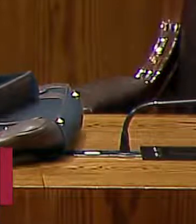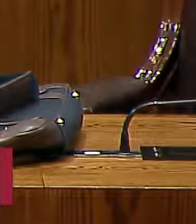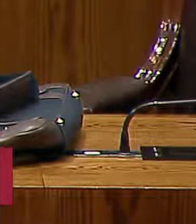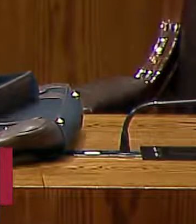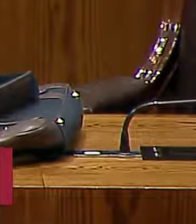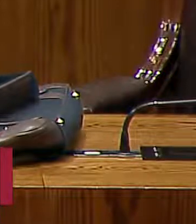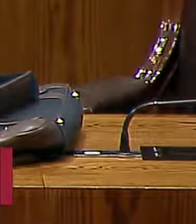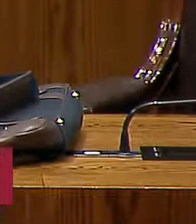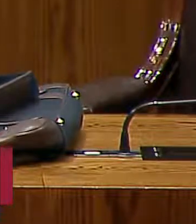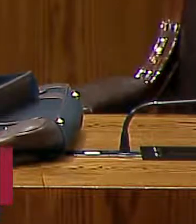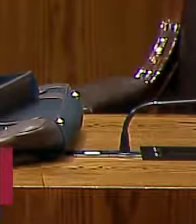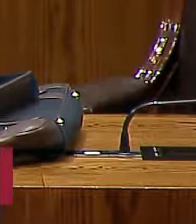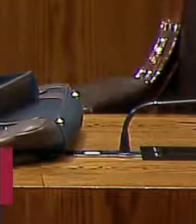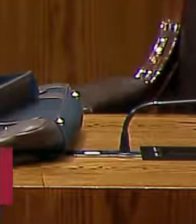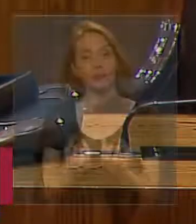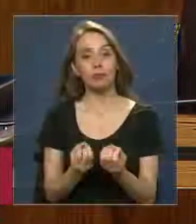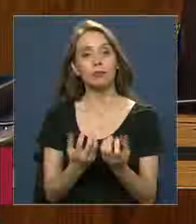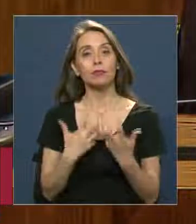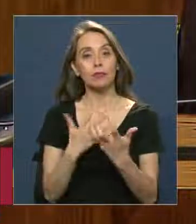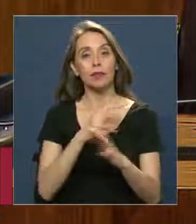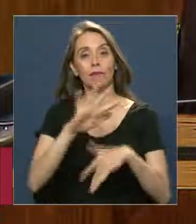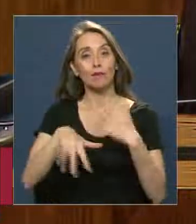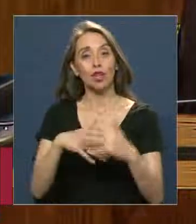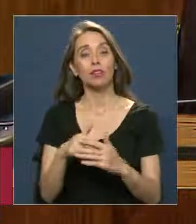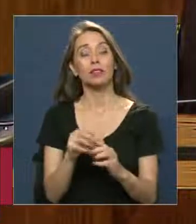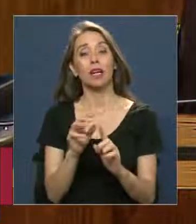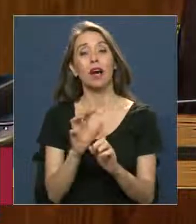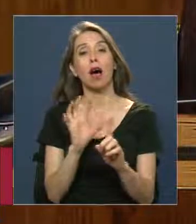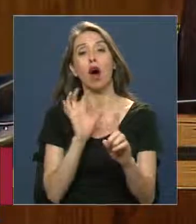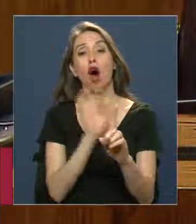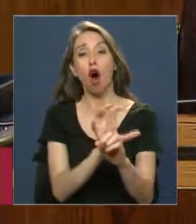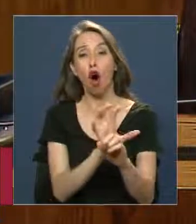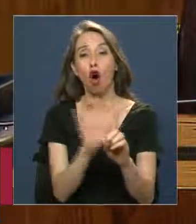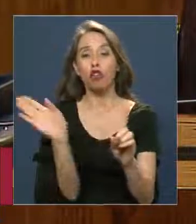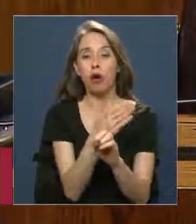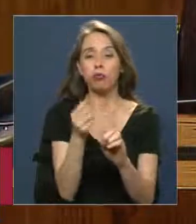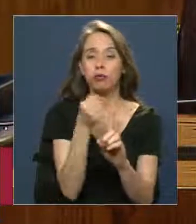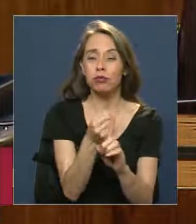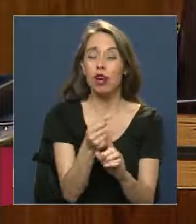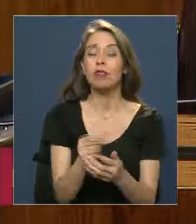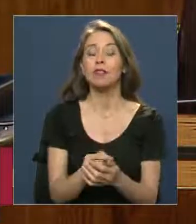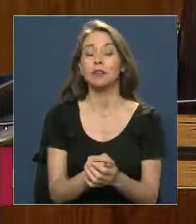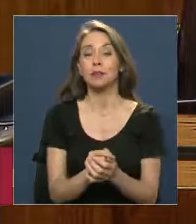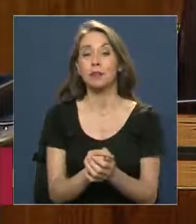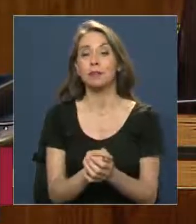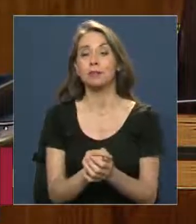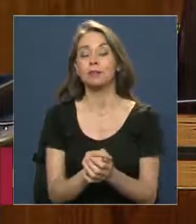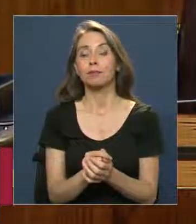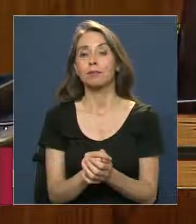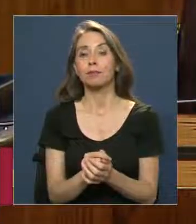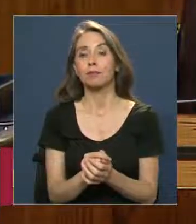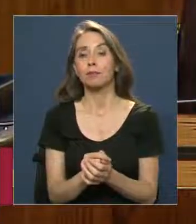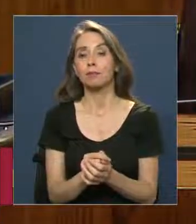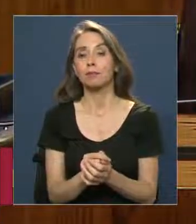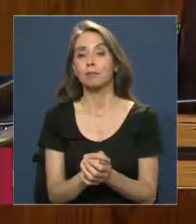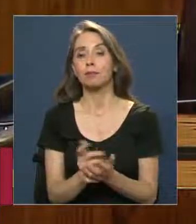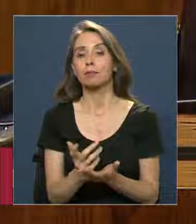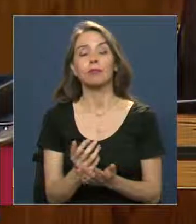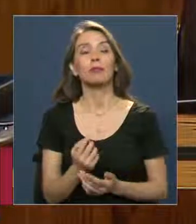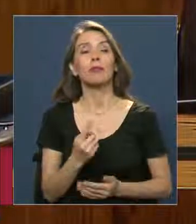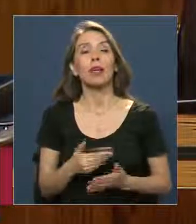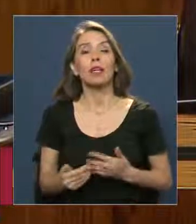sancionar la incitación a la violencia o al odio, obviamente hay un sentimiento